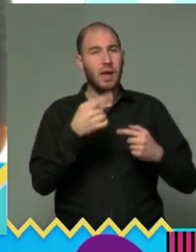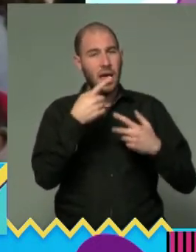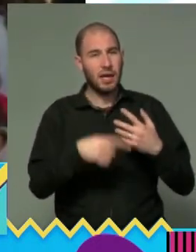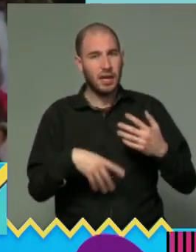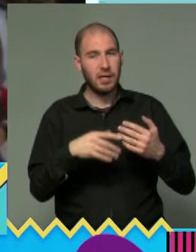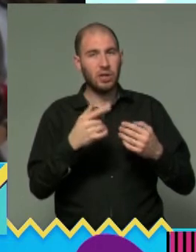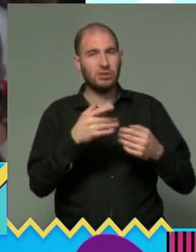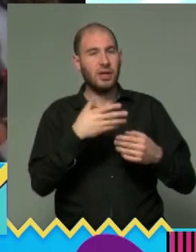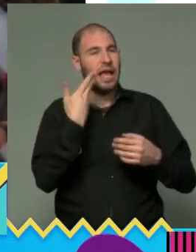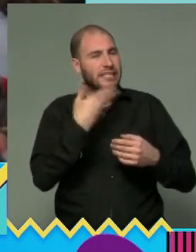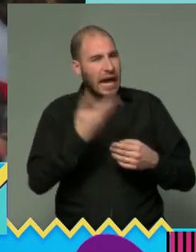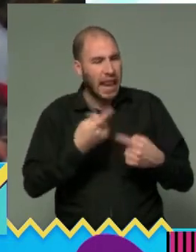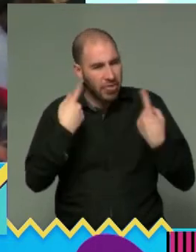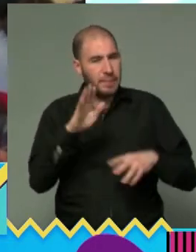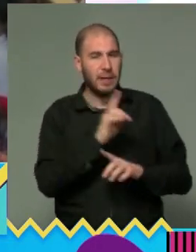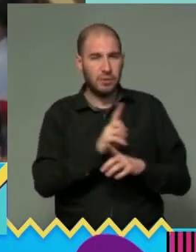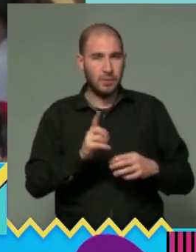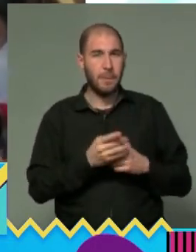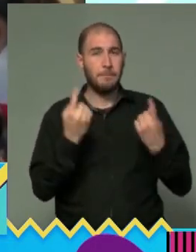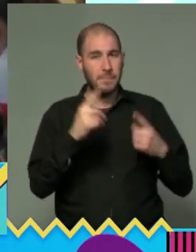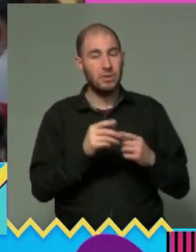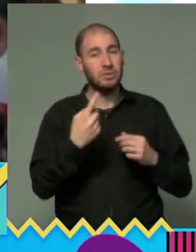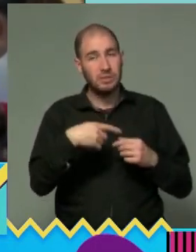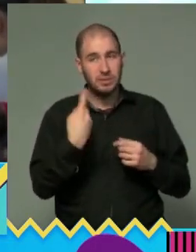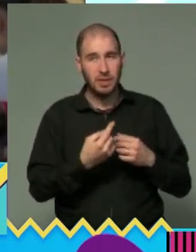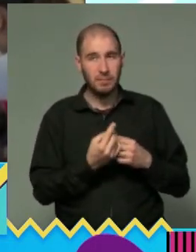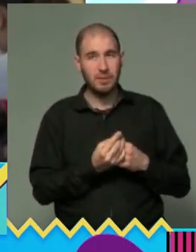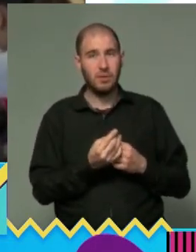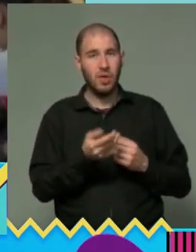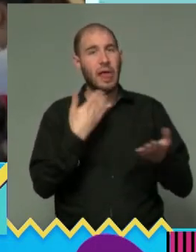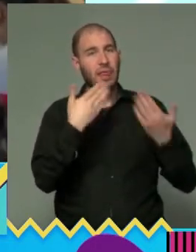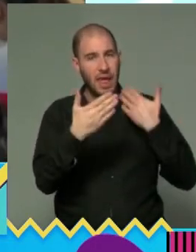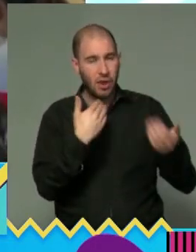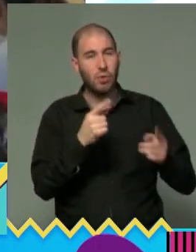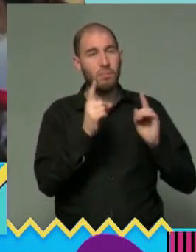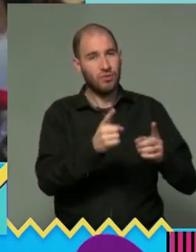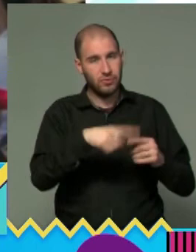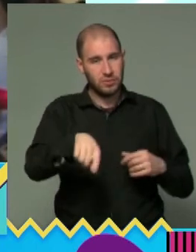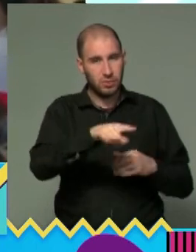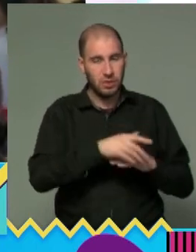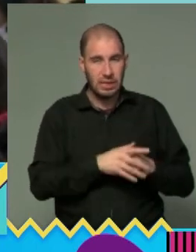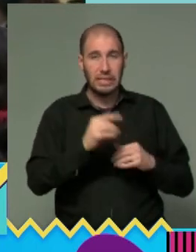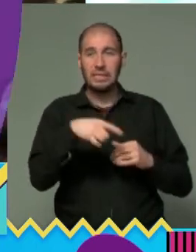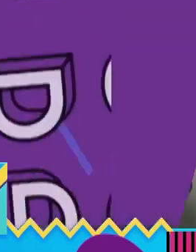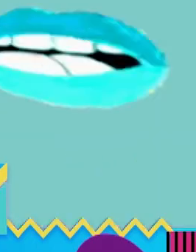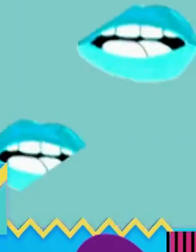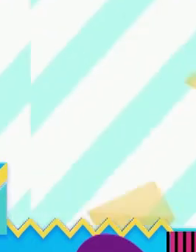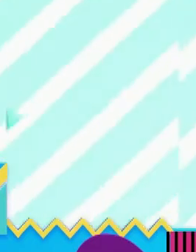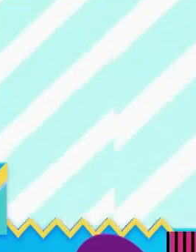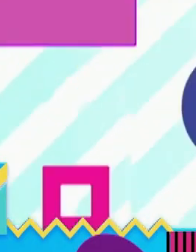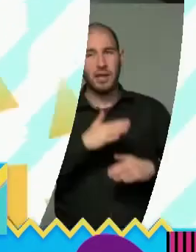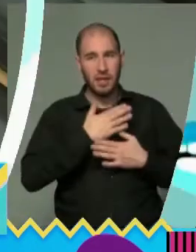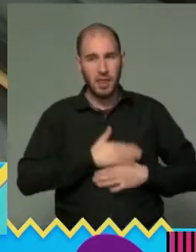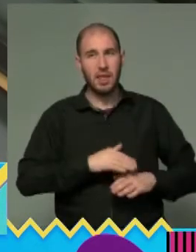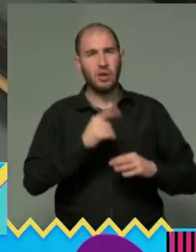hay que sobredramatizar esas situaciones. Pero siempre tenemos que tener un diálogo con ese chico o con esa chica. Siempre tiene que tener la tranquilidad que nos puede